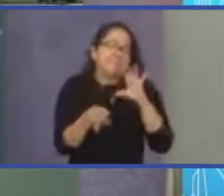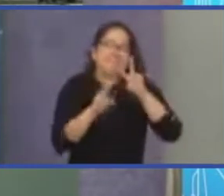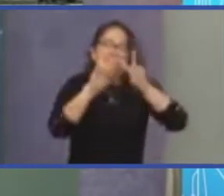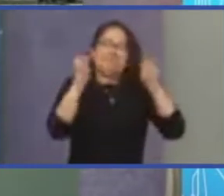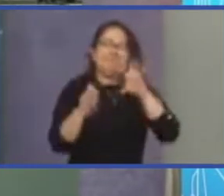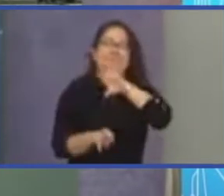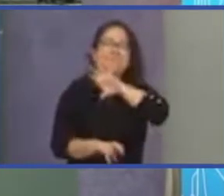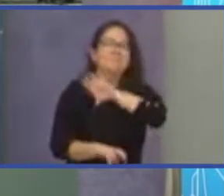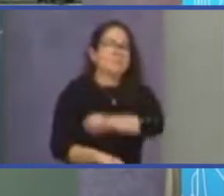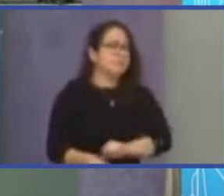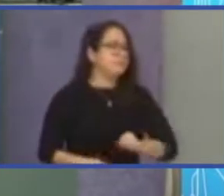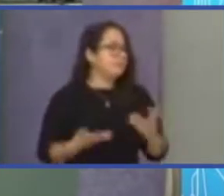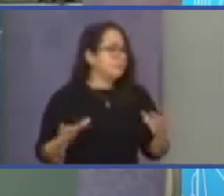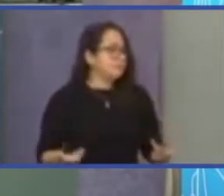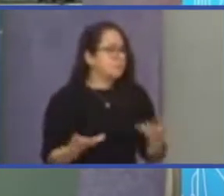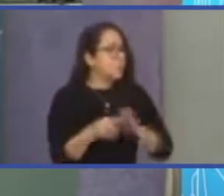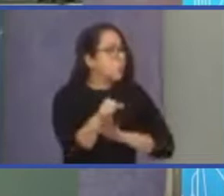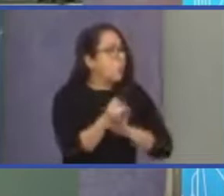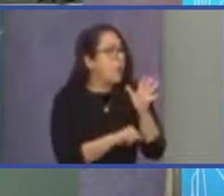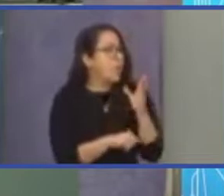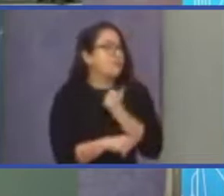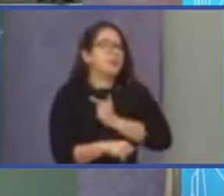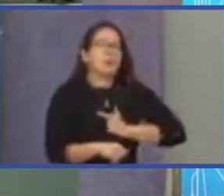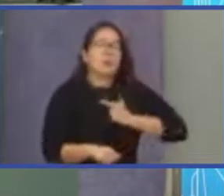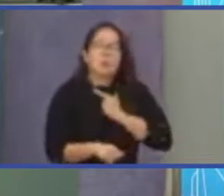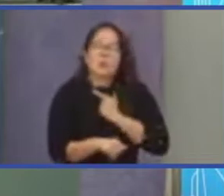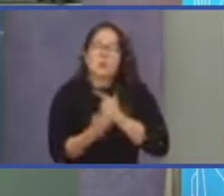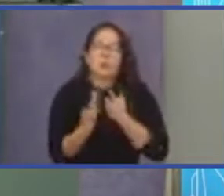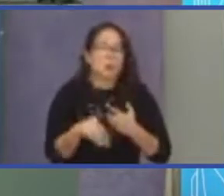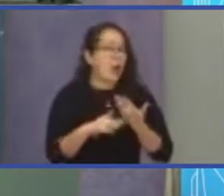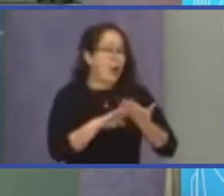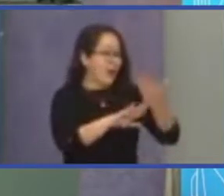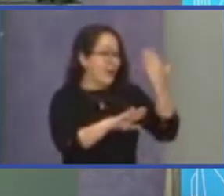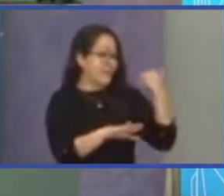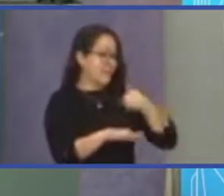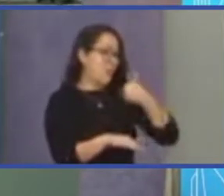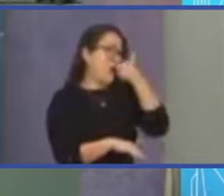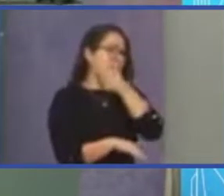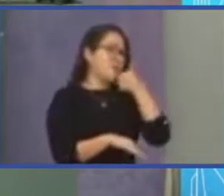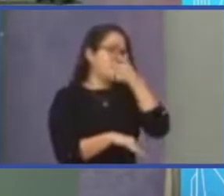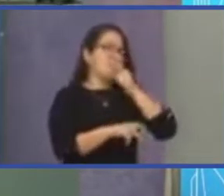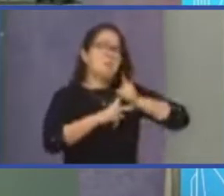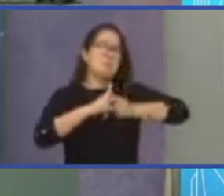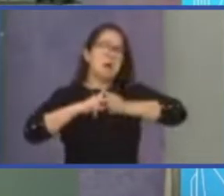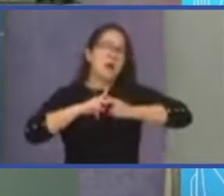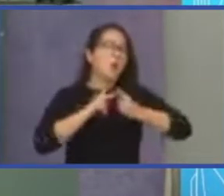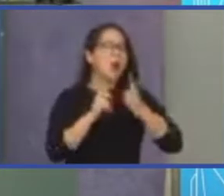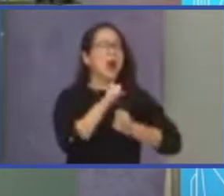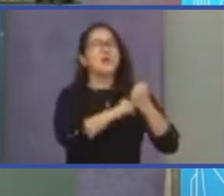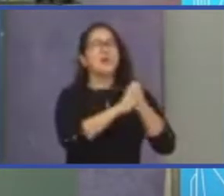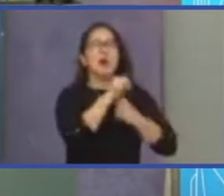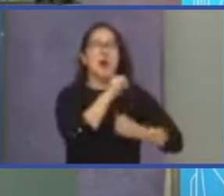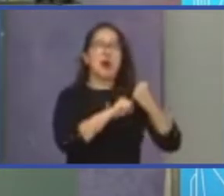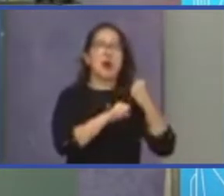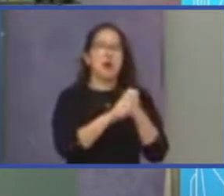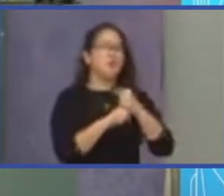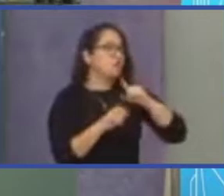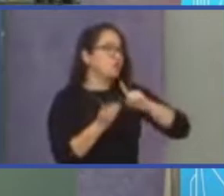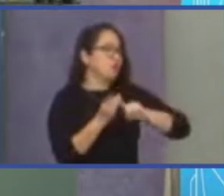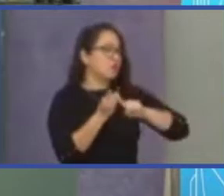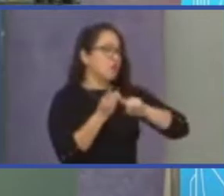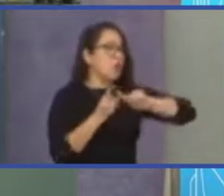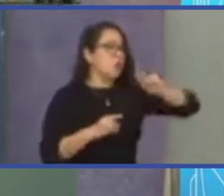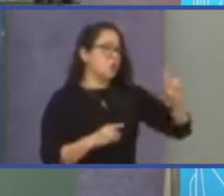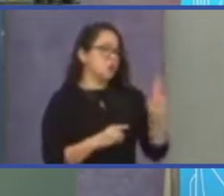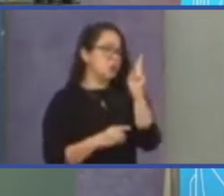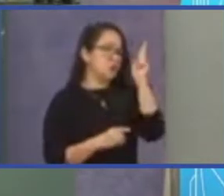el tema que más me gustó cuando era estudiante de matemáticas hace muchos, muchos años en la Facultad de Ciencias de la UNAM. Hubo